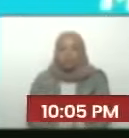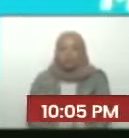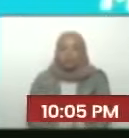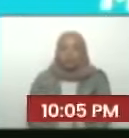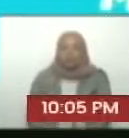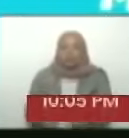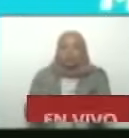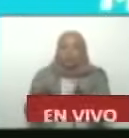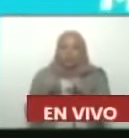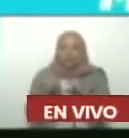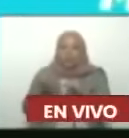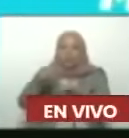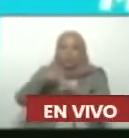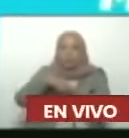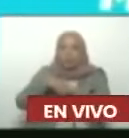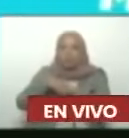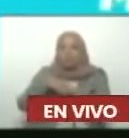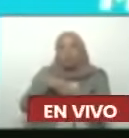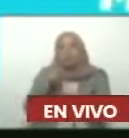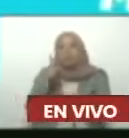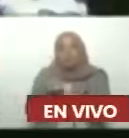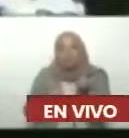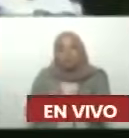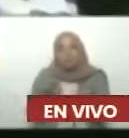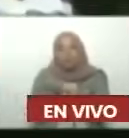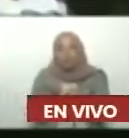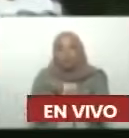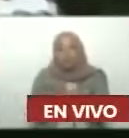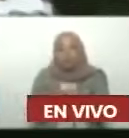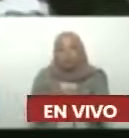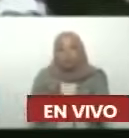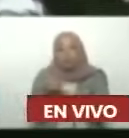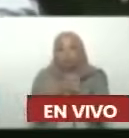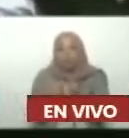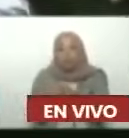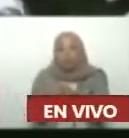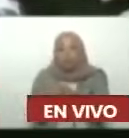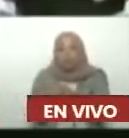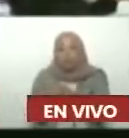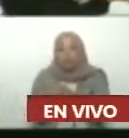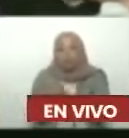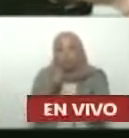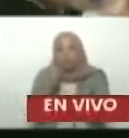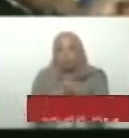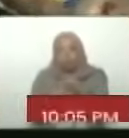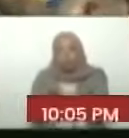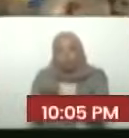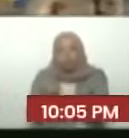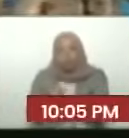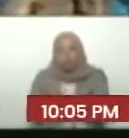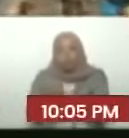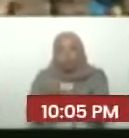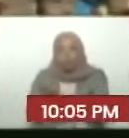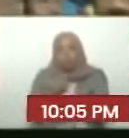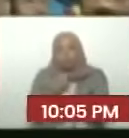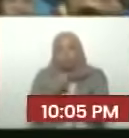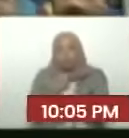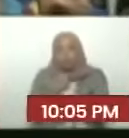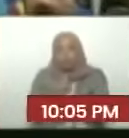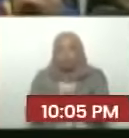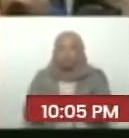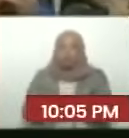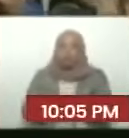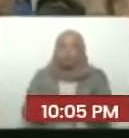Mesa silla, ¿verdad? ¿Qué dicen los muchachos de arriba? Mesa silla. Así. ¿Te gusta así?